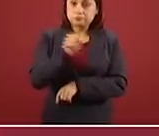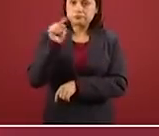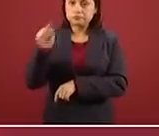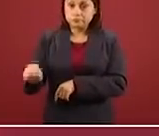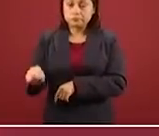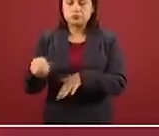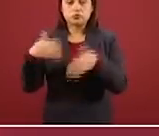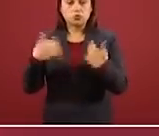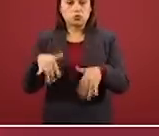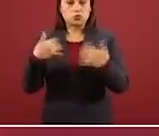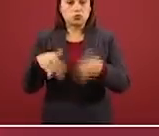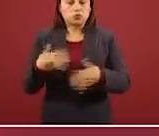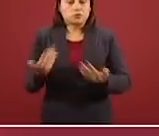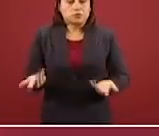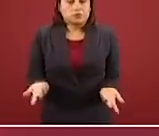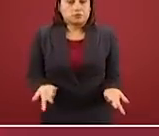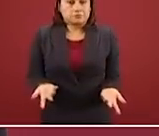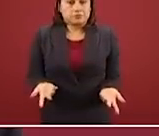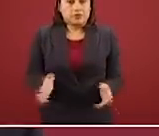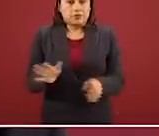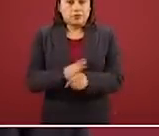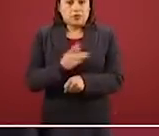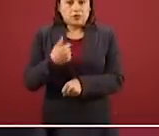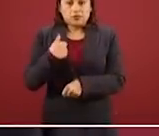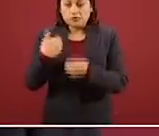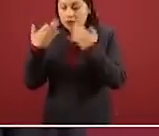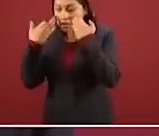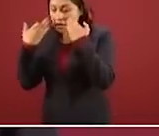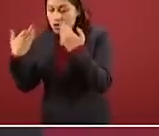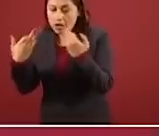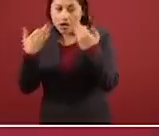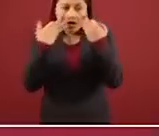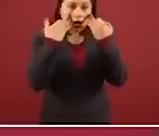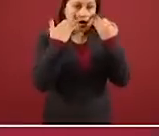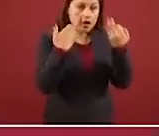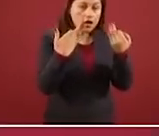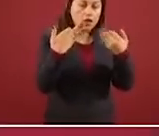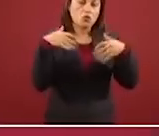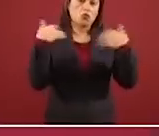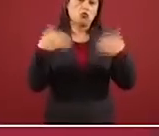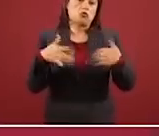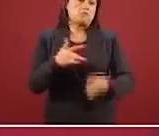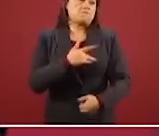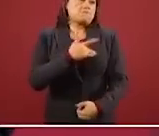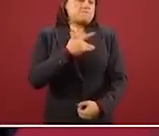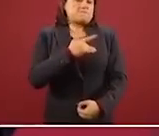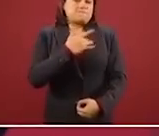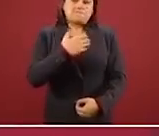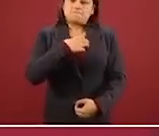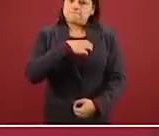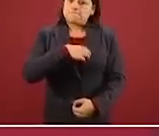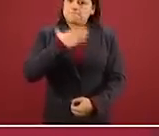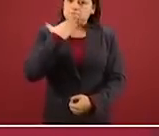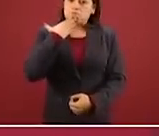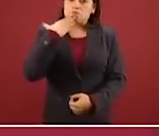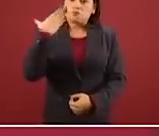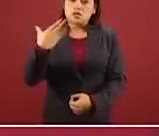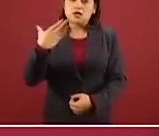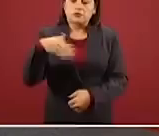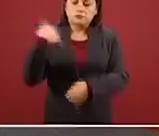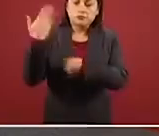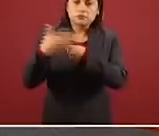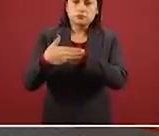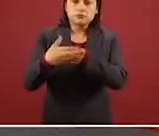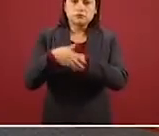Entonces, sí me anima a decir, no va a haber apagones,